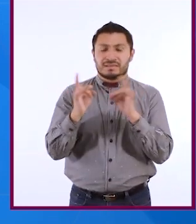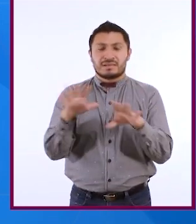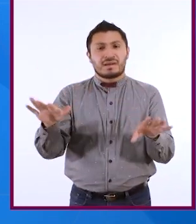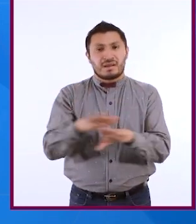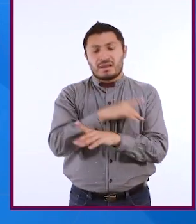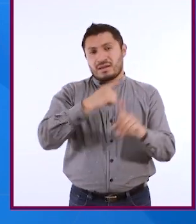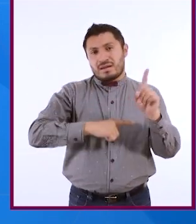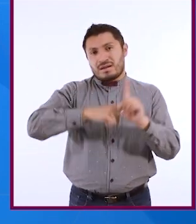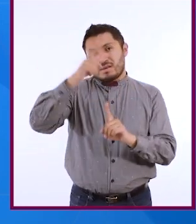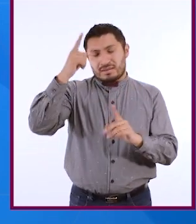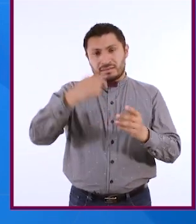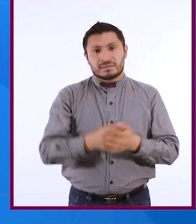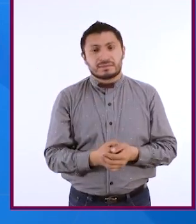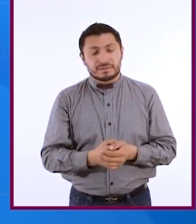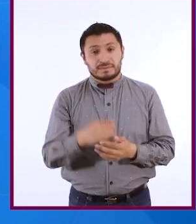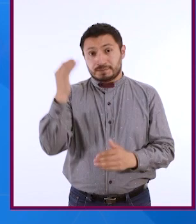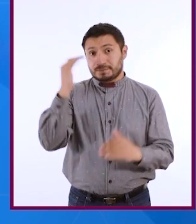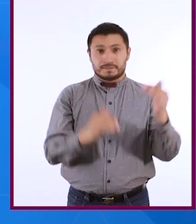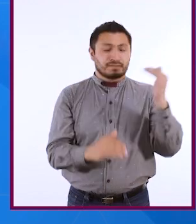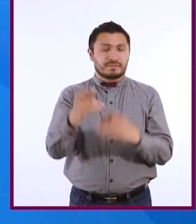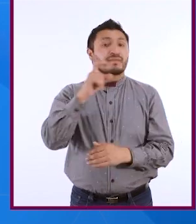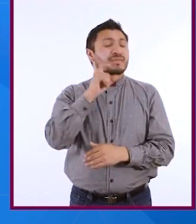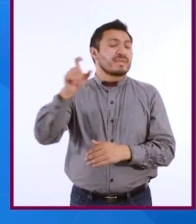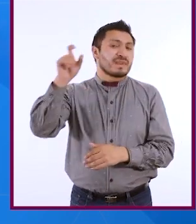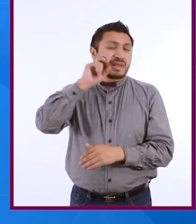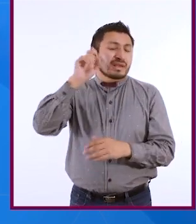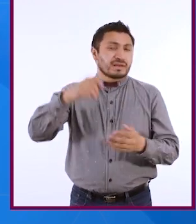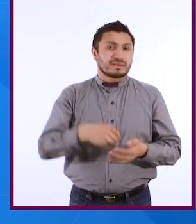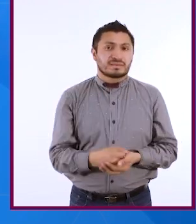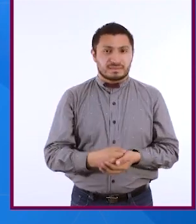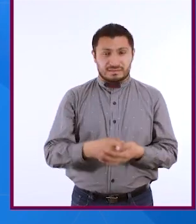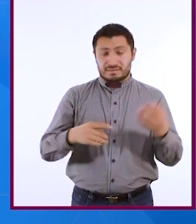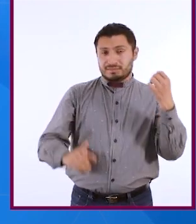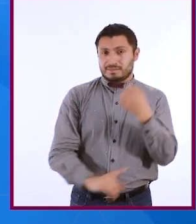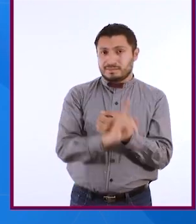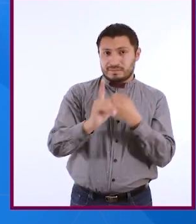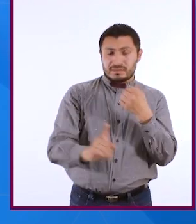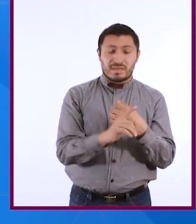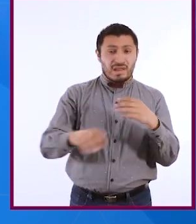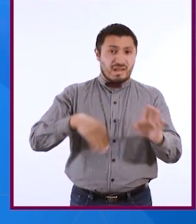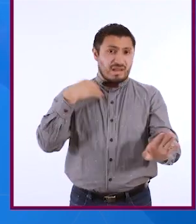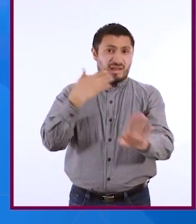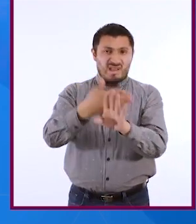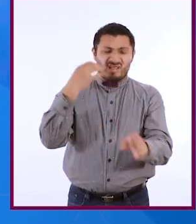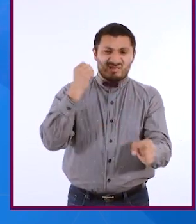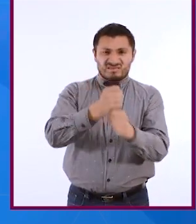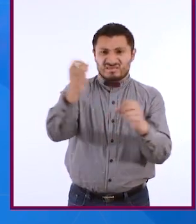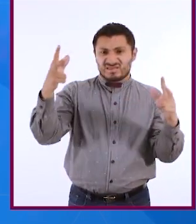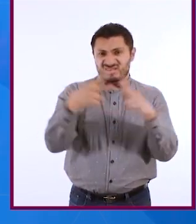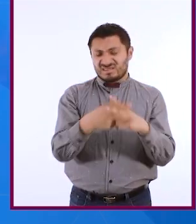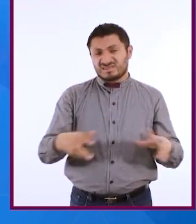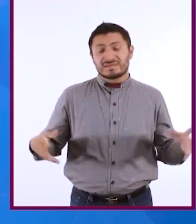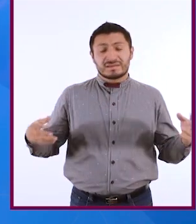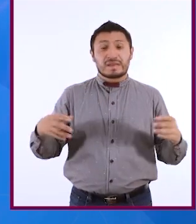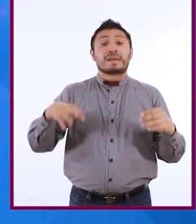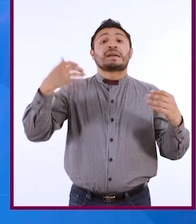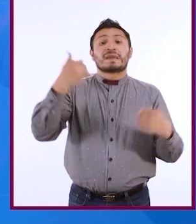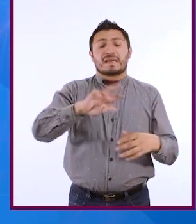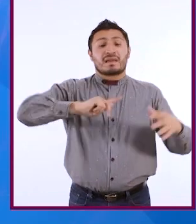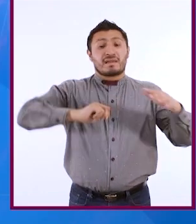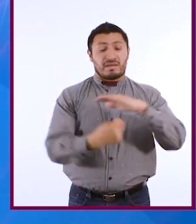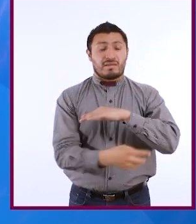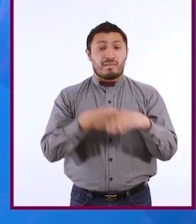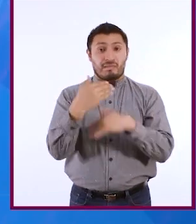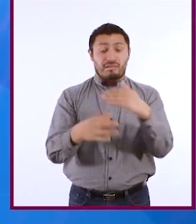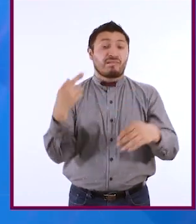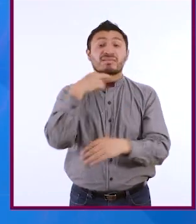del cambio climático, la desigualdad de género, los conflictos violentos y el ritmo de la tecnología. A